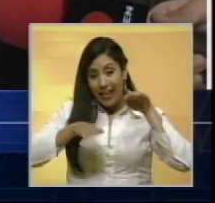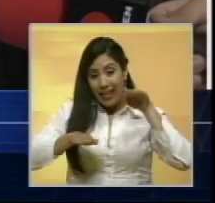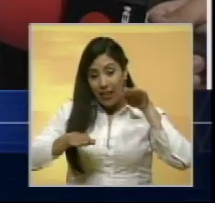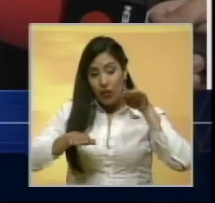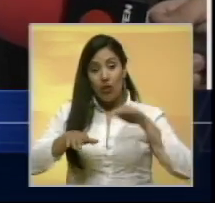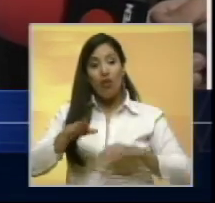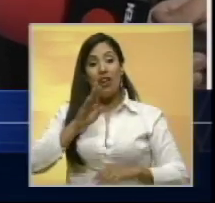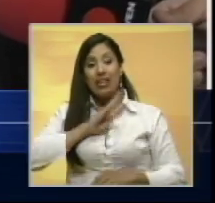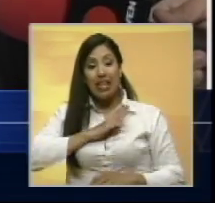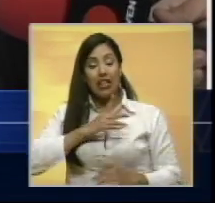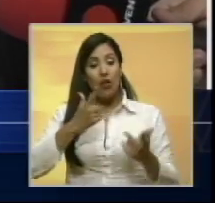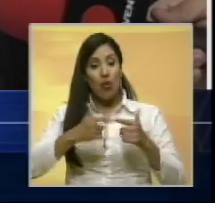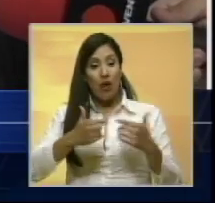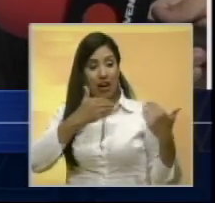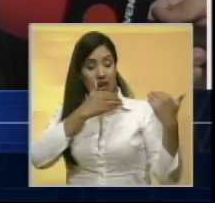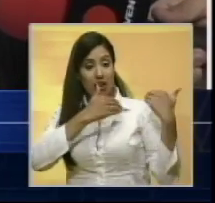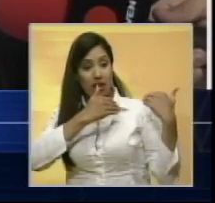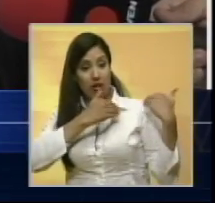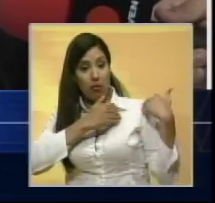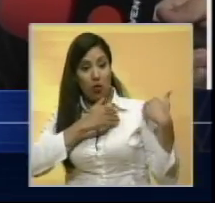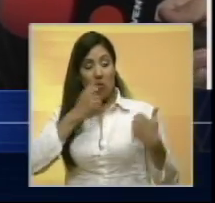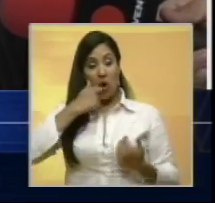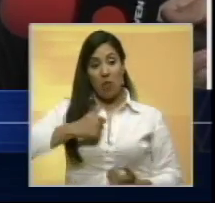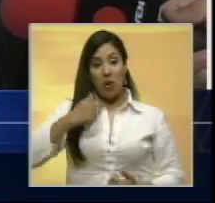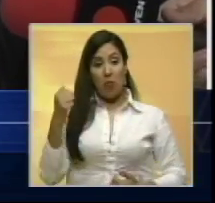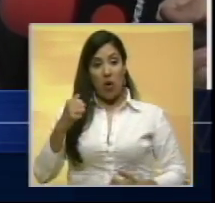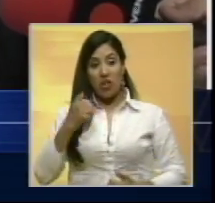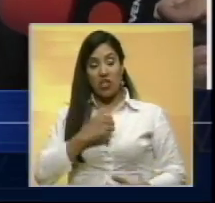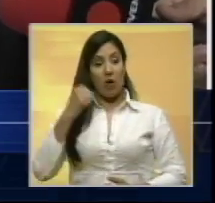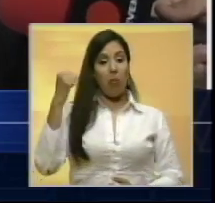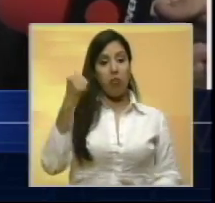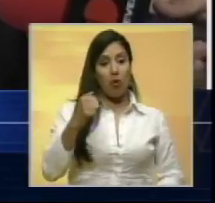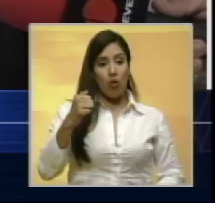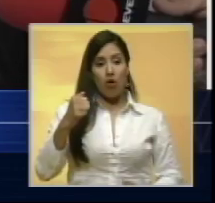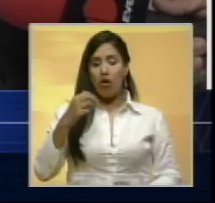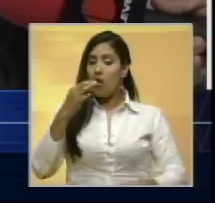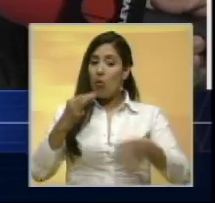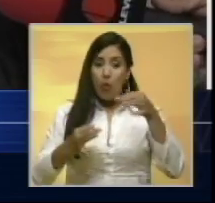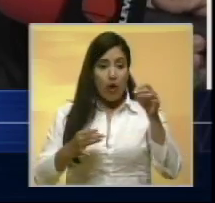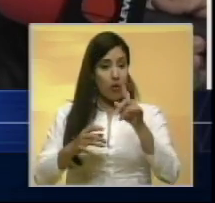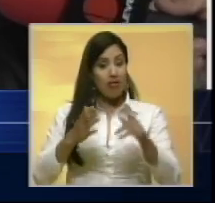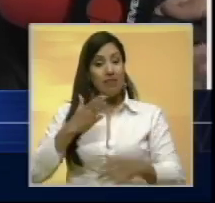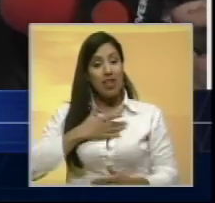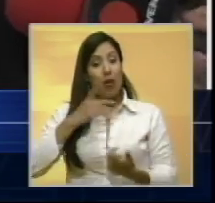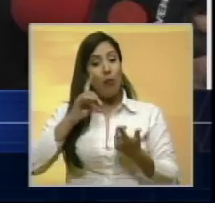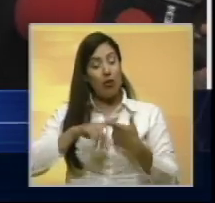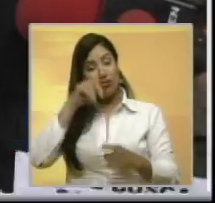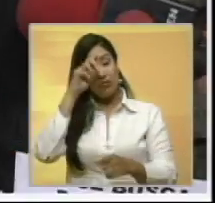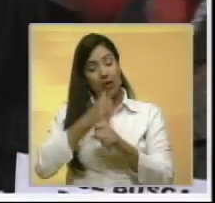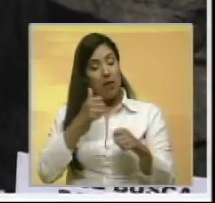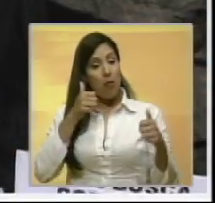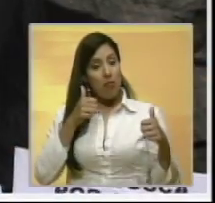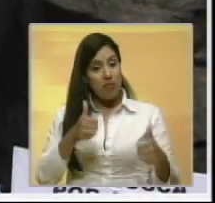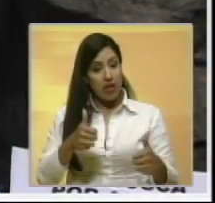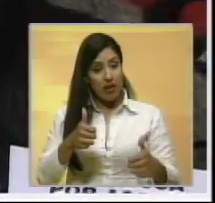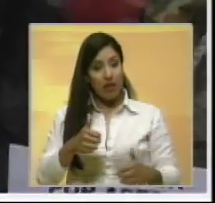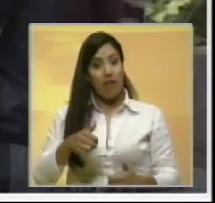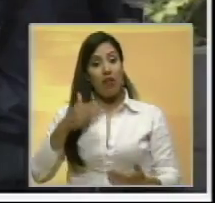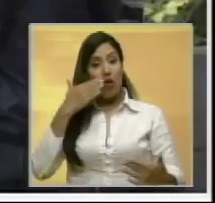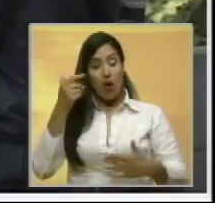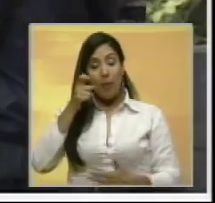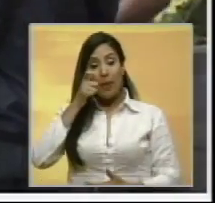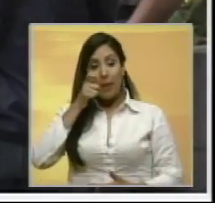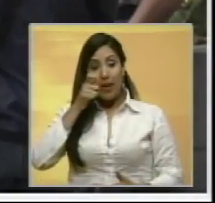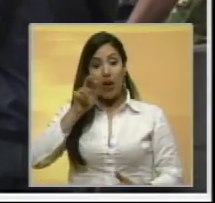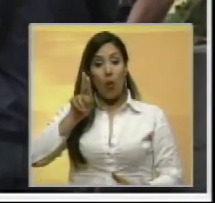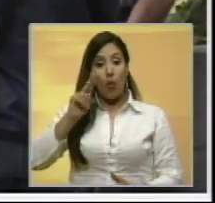Él se evadió de su cargo, de su posición para hacer esto. Y no es justo porque mi esposo era un hombre trabajador. A Ramón Villalobos, vigilante